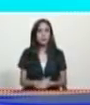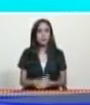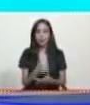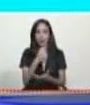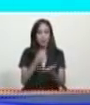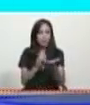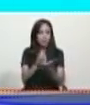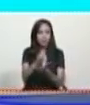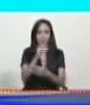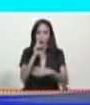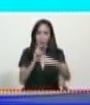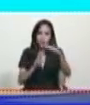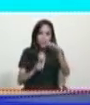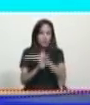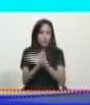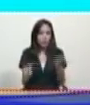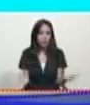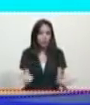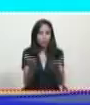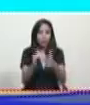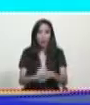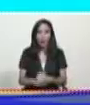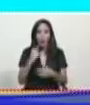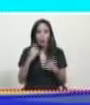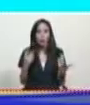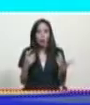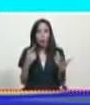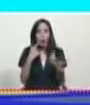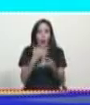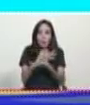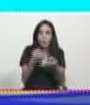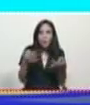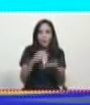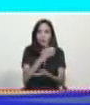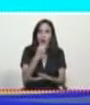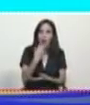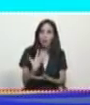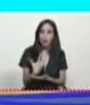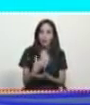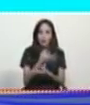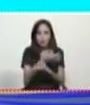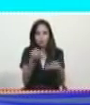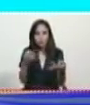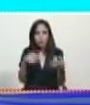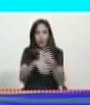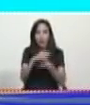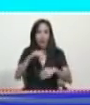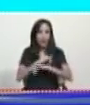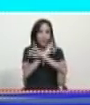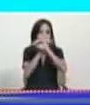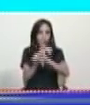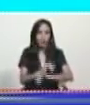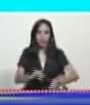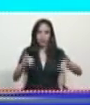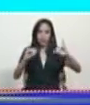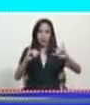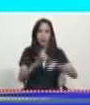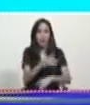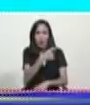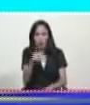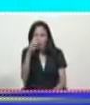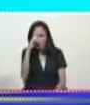destino tiene marcado la grandeza, la belleza, la felicidad. Que nadie lo